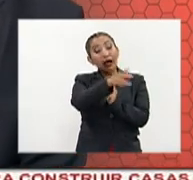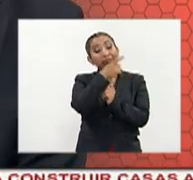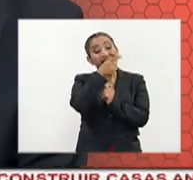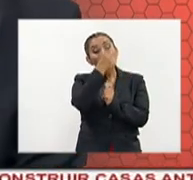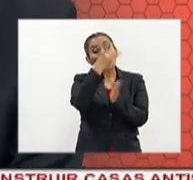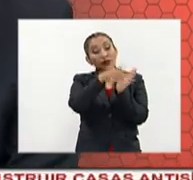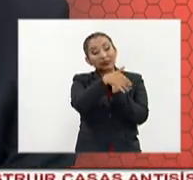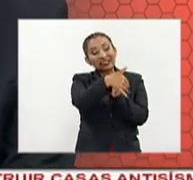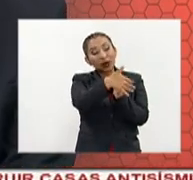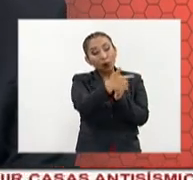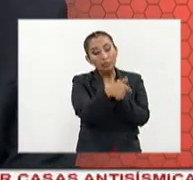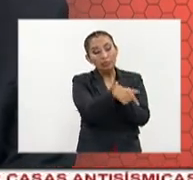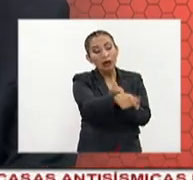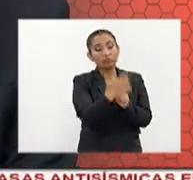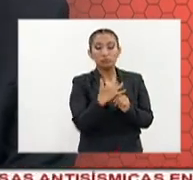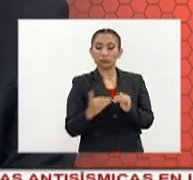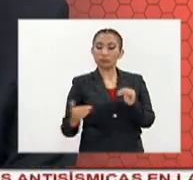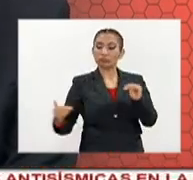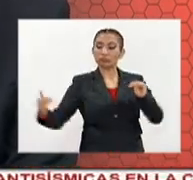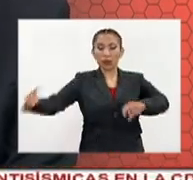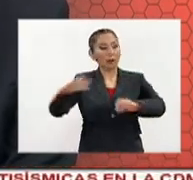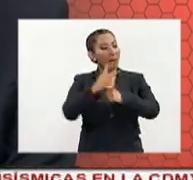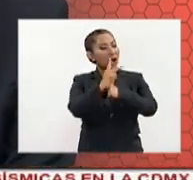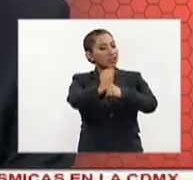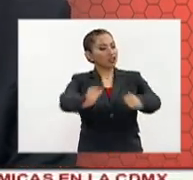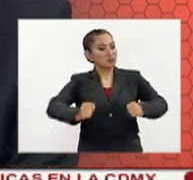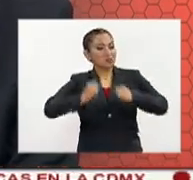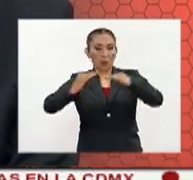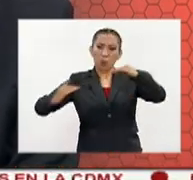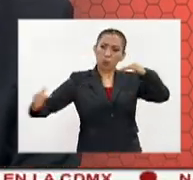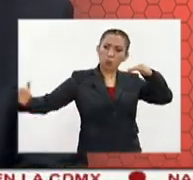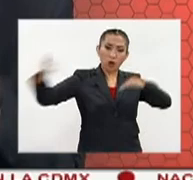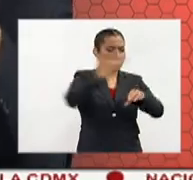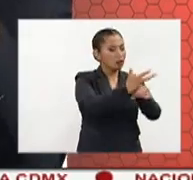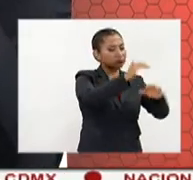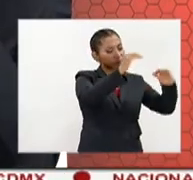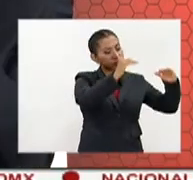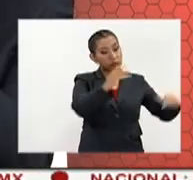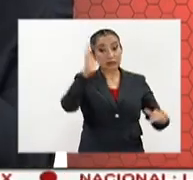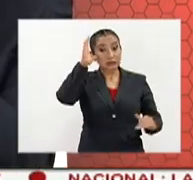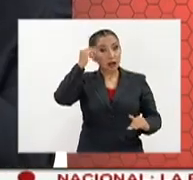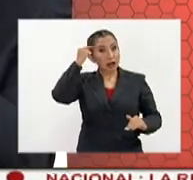para el 2050 ellos iban a ser la potencia mundial, por arriba de los Estados Unidos. Y es que los